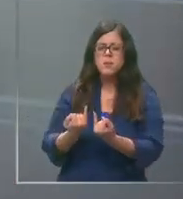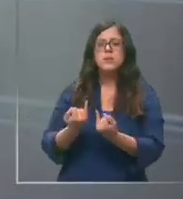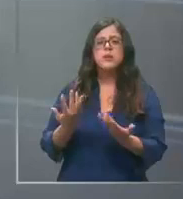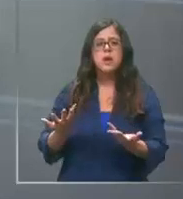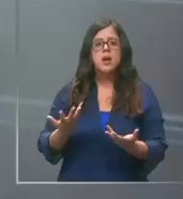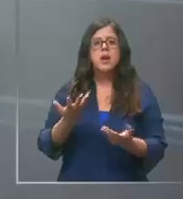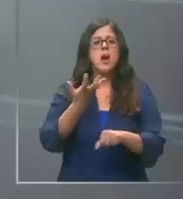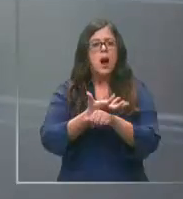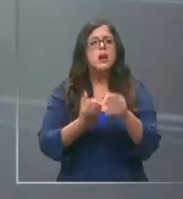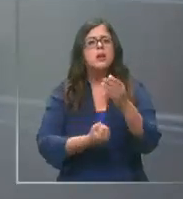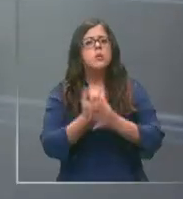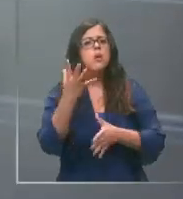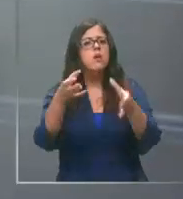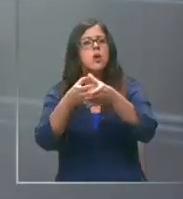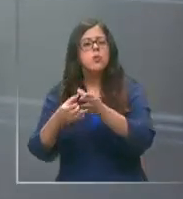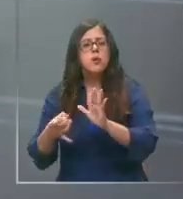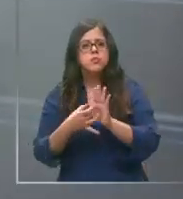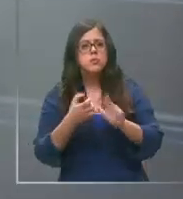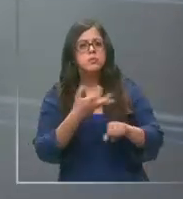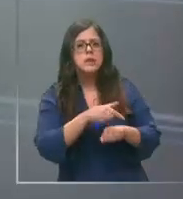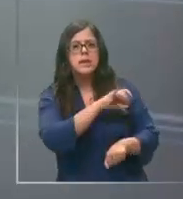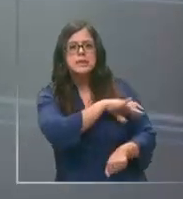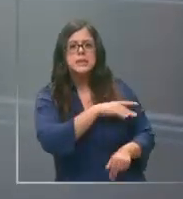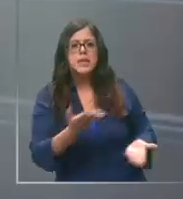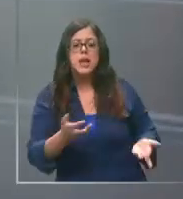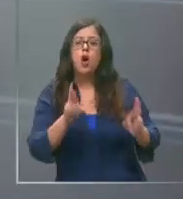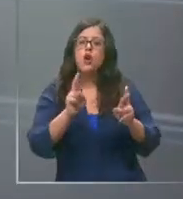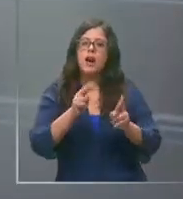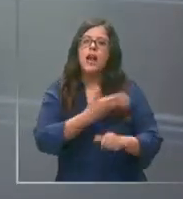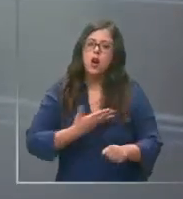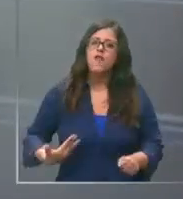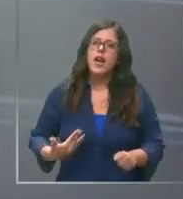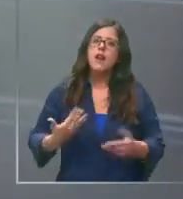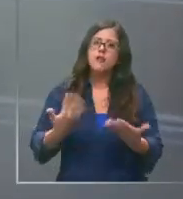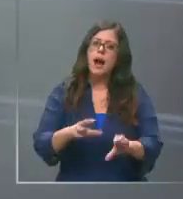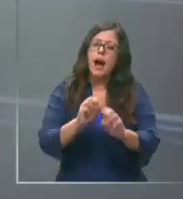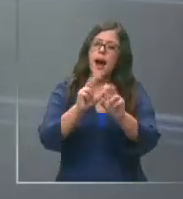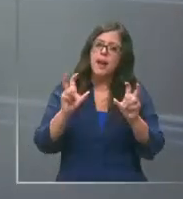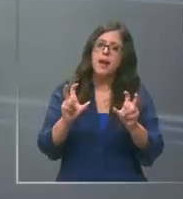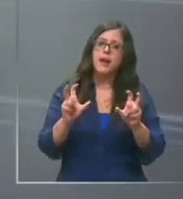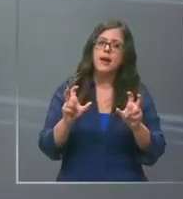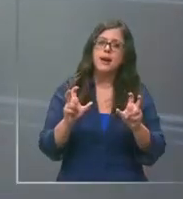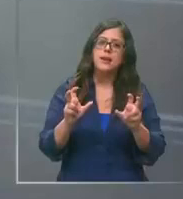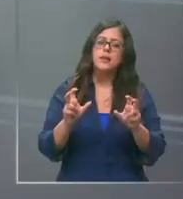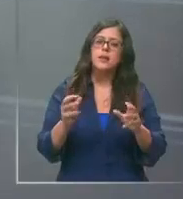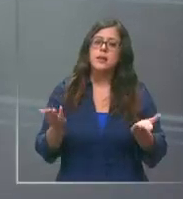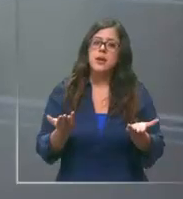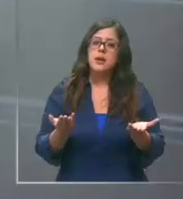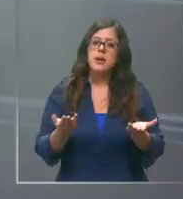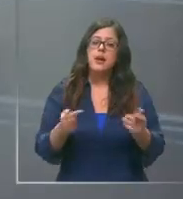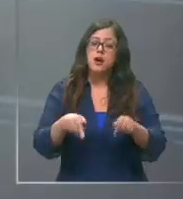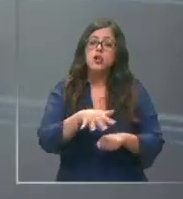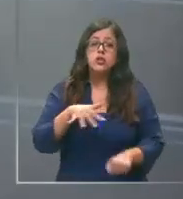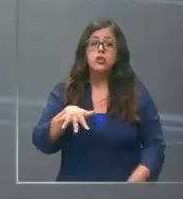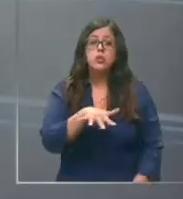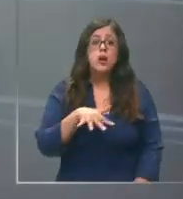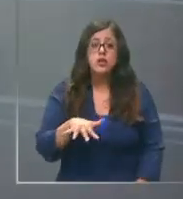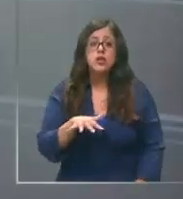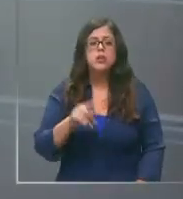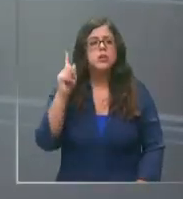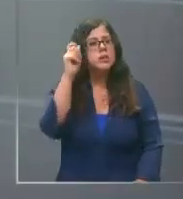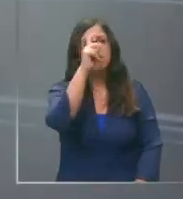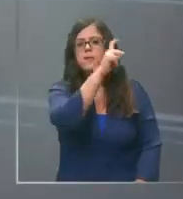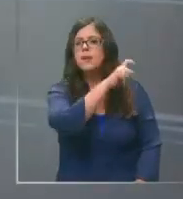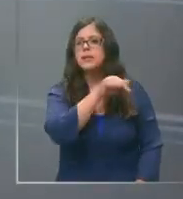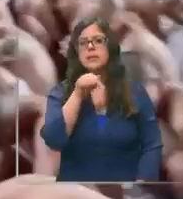nuevas organizaciones que estarían operando en Chile Espero que el gobierno reaccione porque ya estamos en una situación crítica